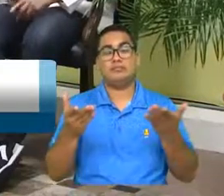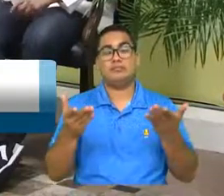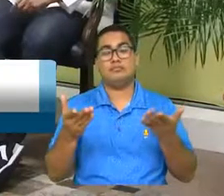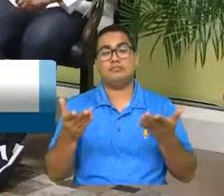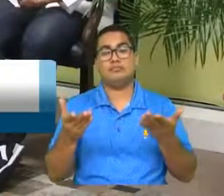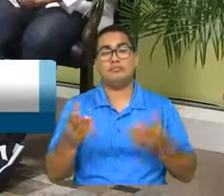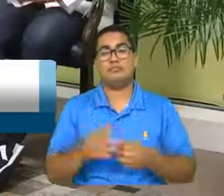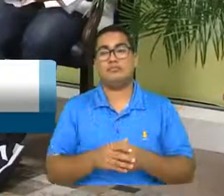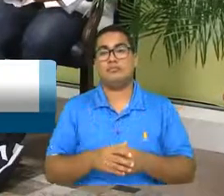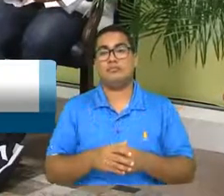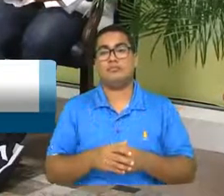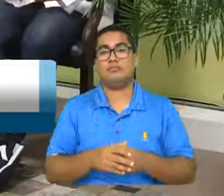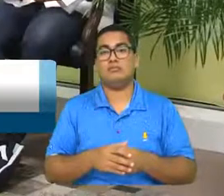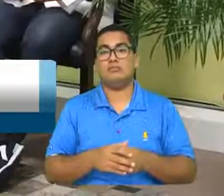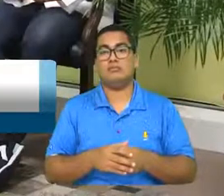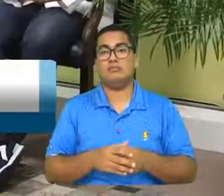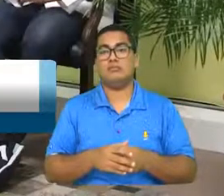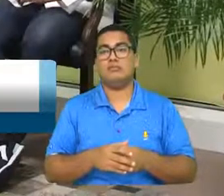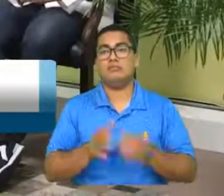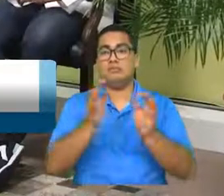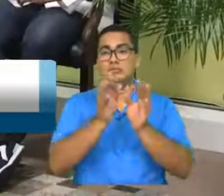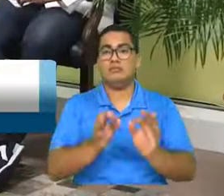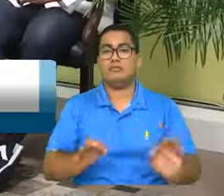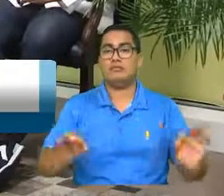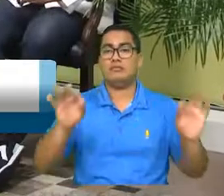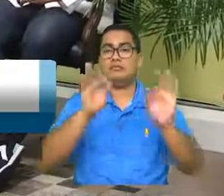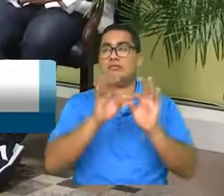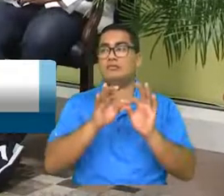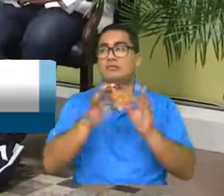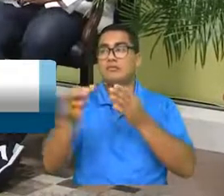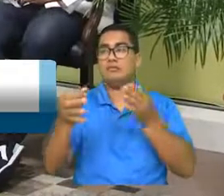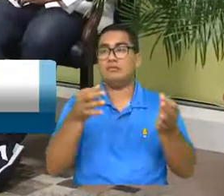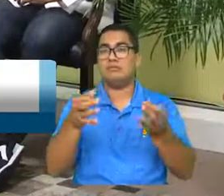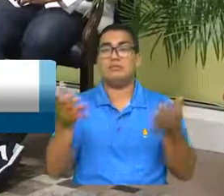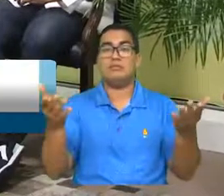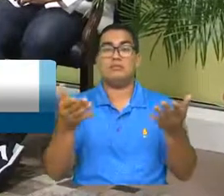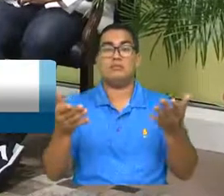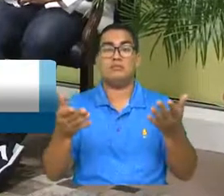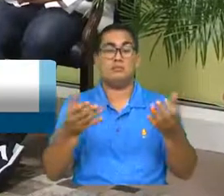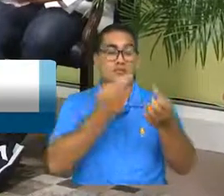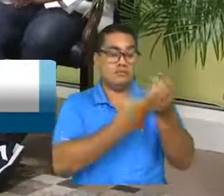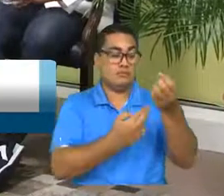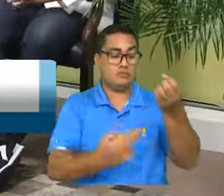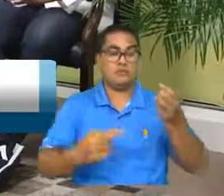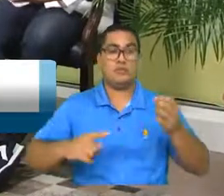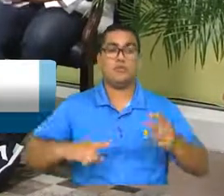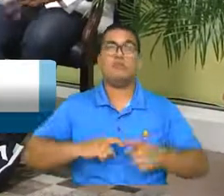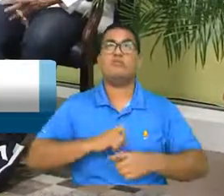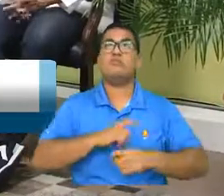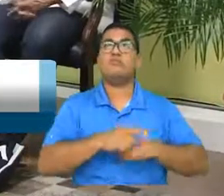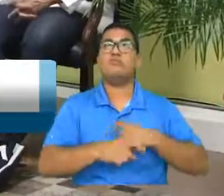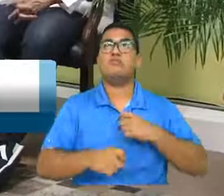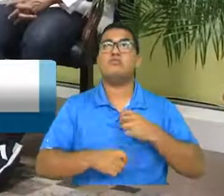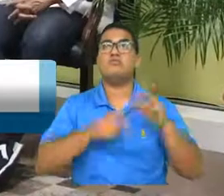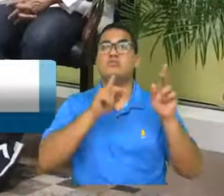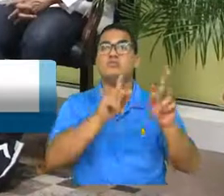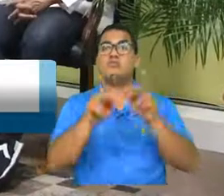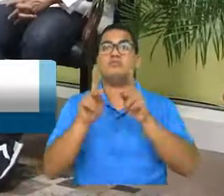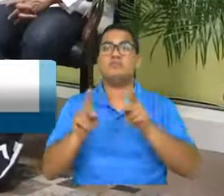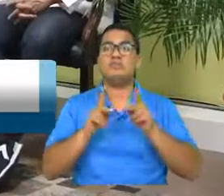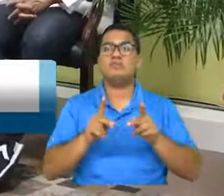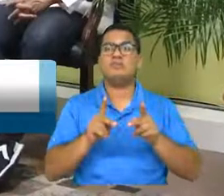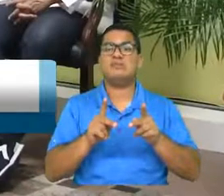manera. El detalle importante es que esto es a través de un parásito que está en la sangre de la persona.